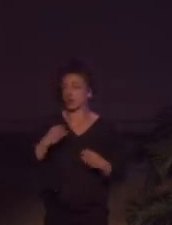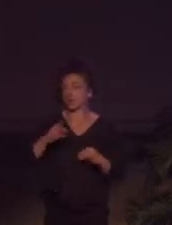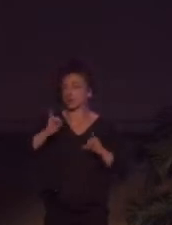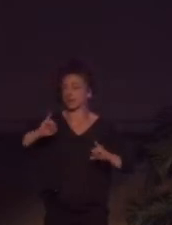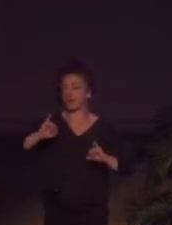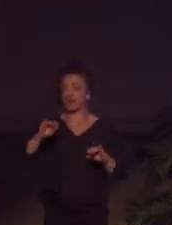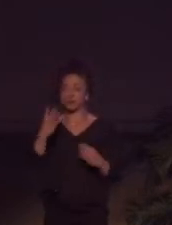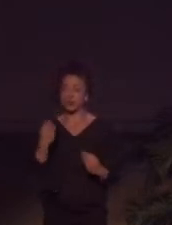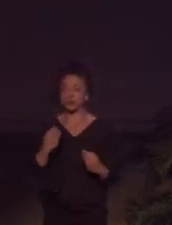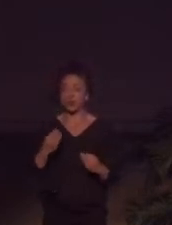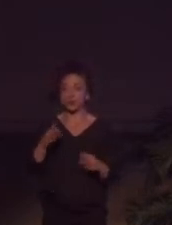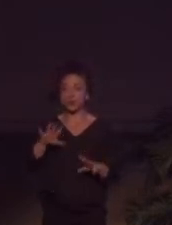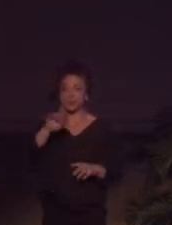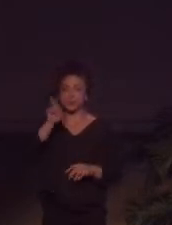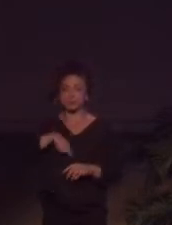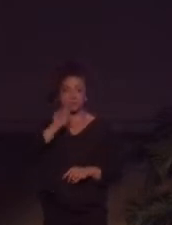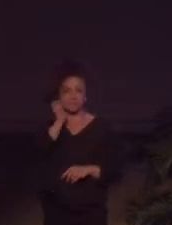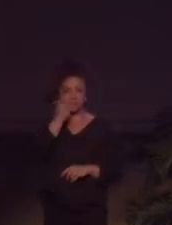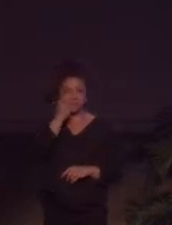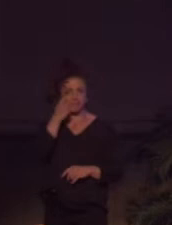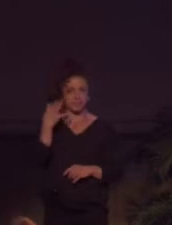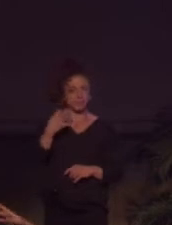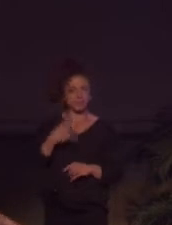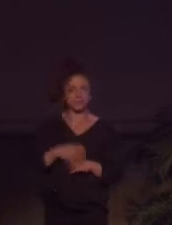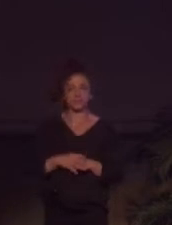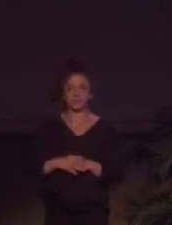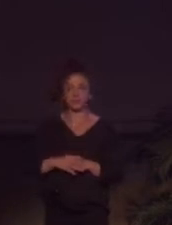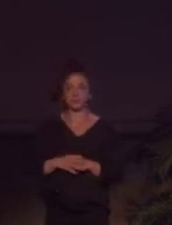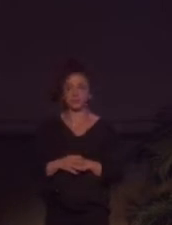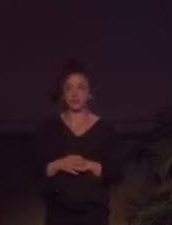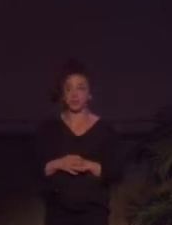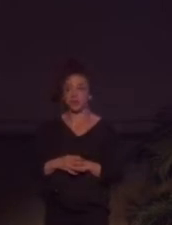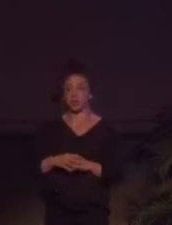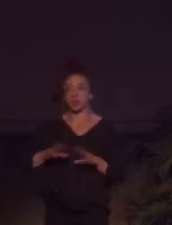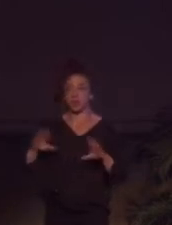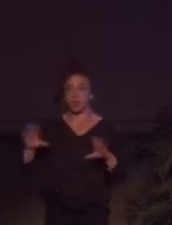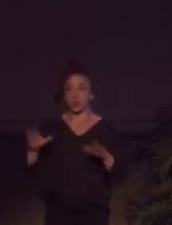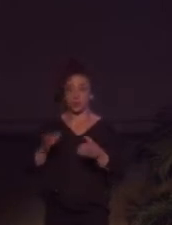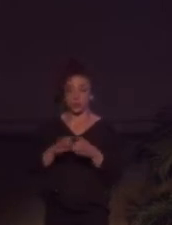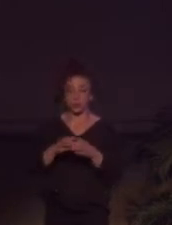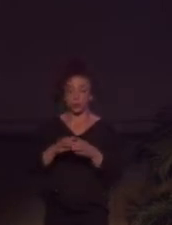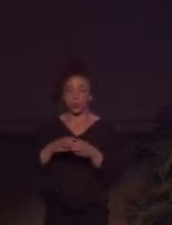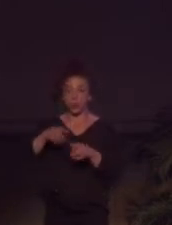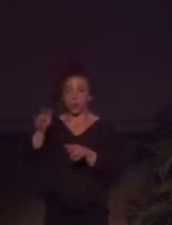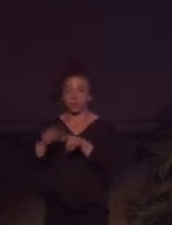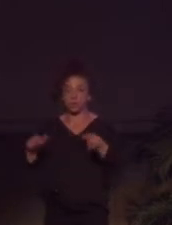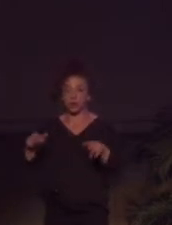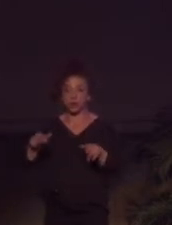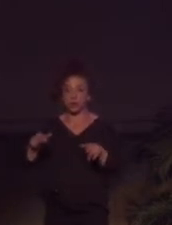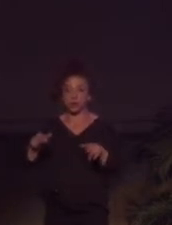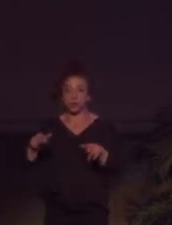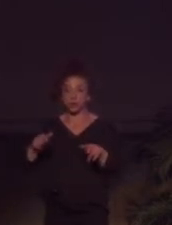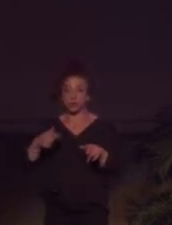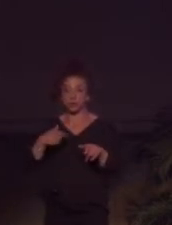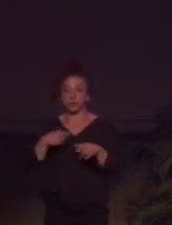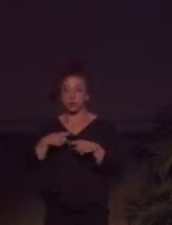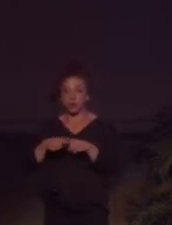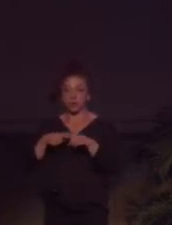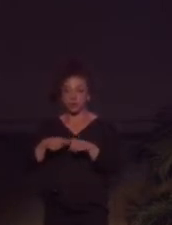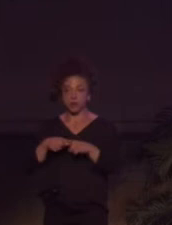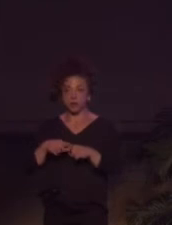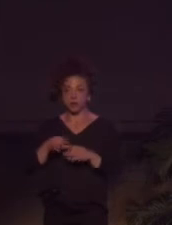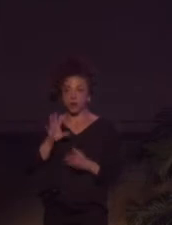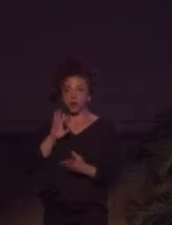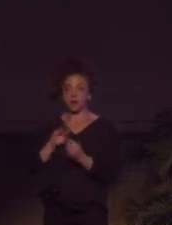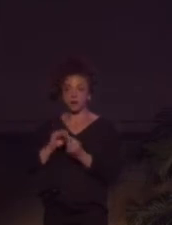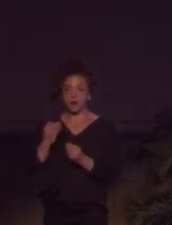imaginar, pero me di cuenta de que, bueno, de que con ese grupo de gente con el que bollas que convivía, solo me unía a eso, que éramos bolleras,